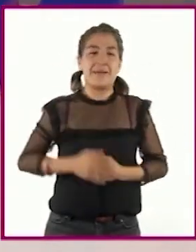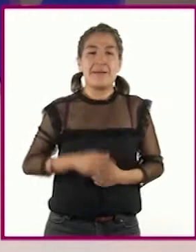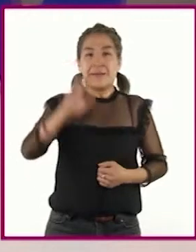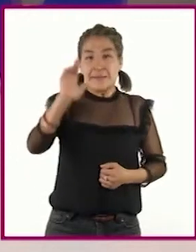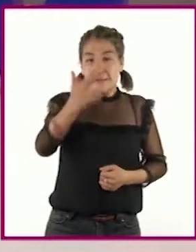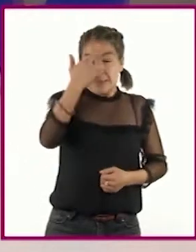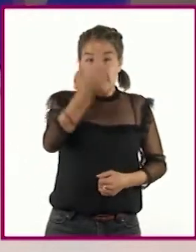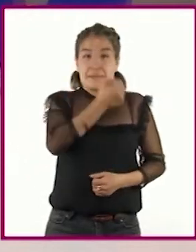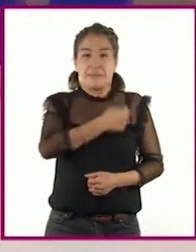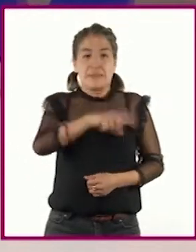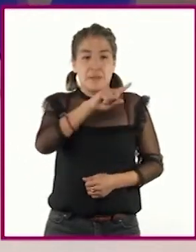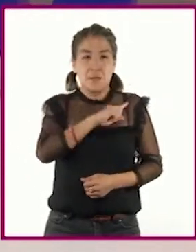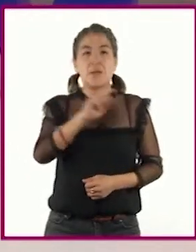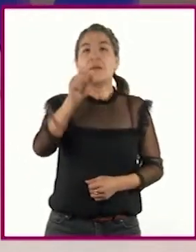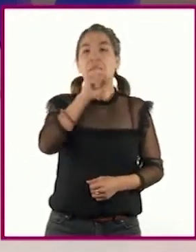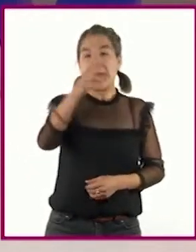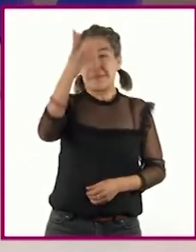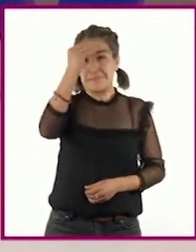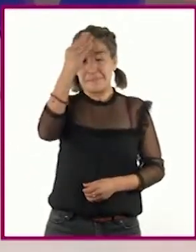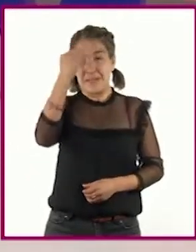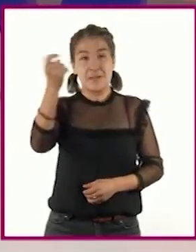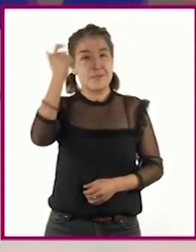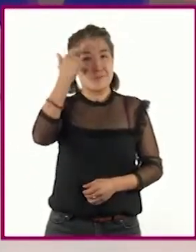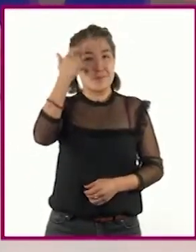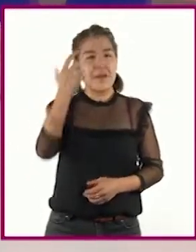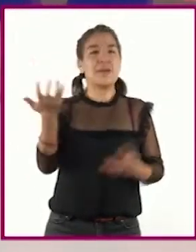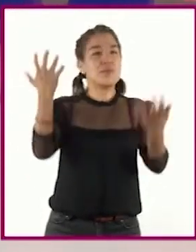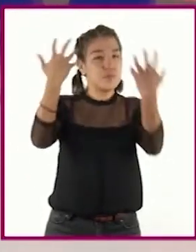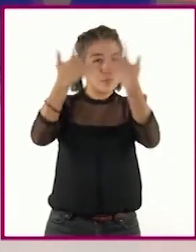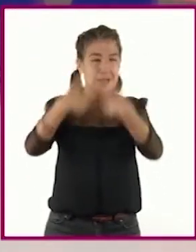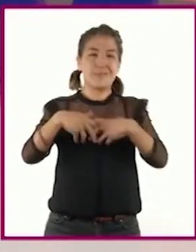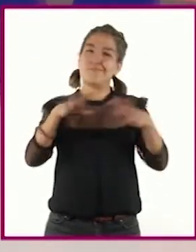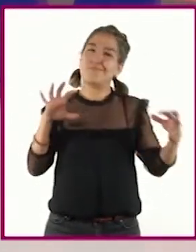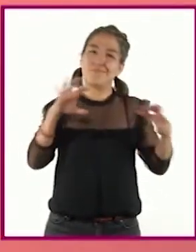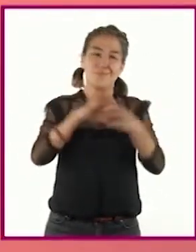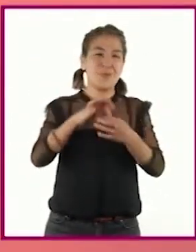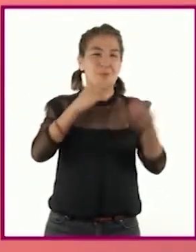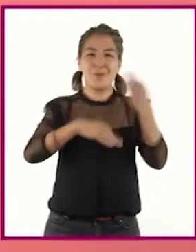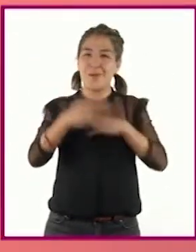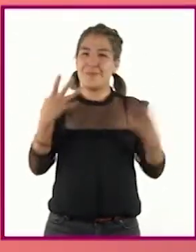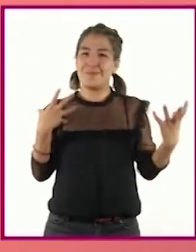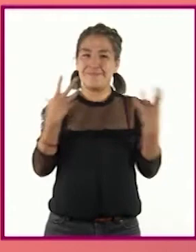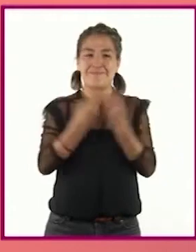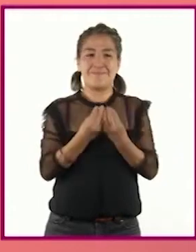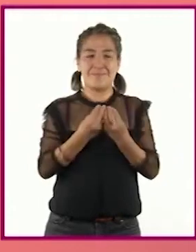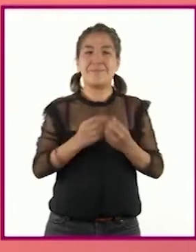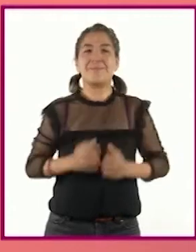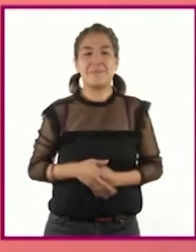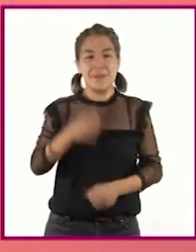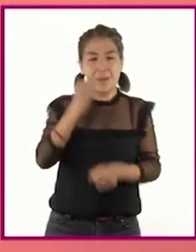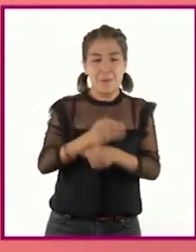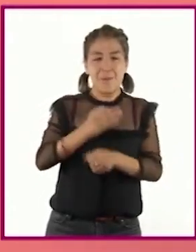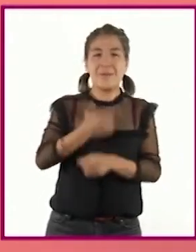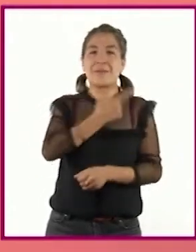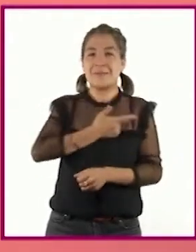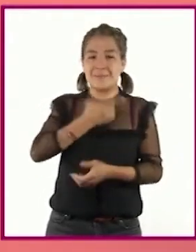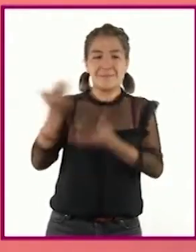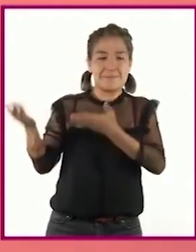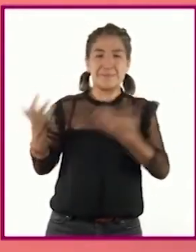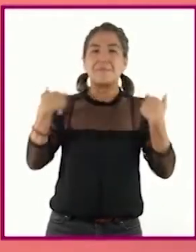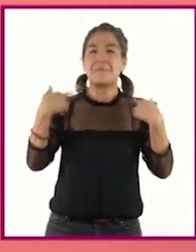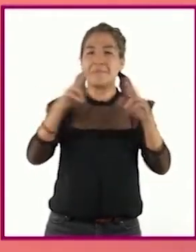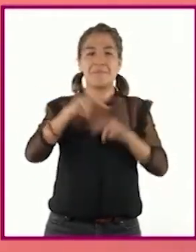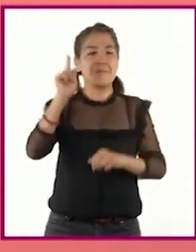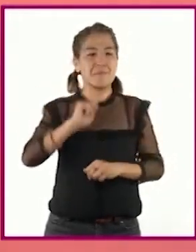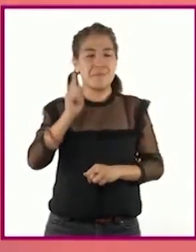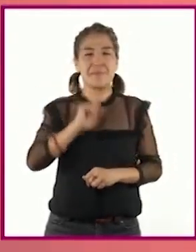Recuerden que la salud, como el conocimiento, es una tarea en la que colaboramos todos. Tengo el gusto de presentarles a la profesora